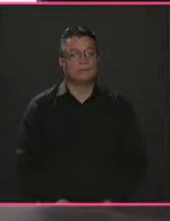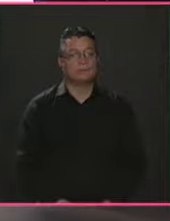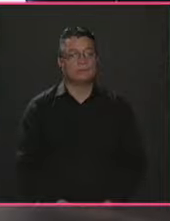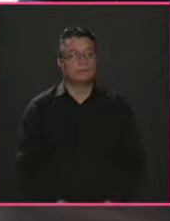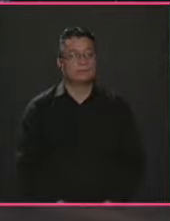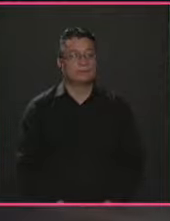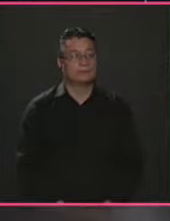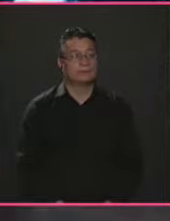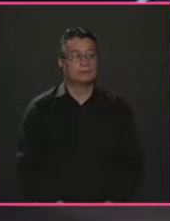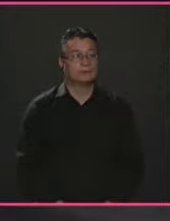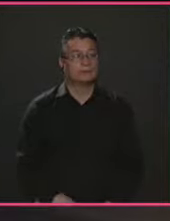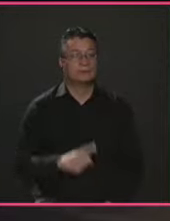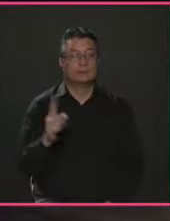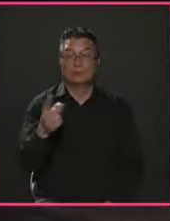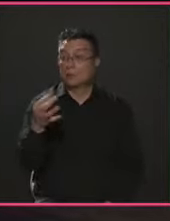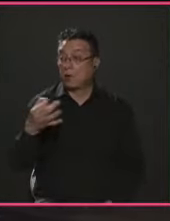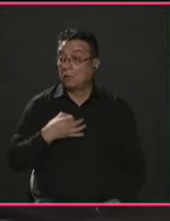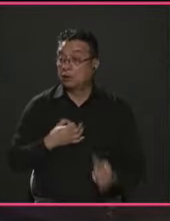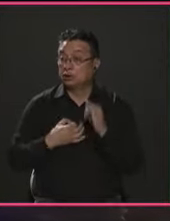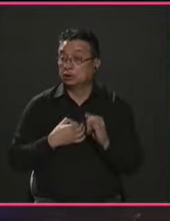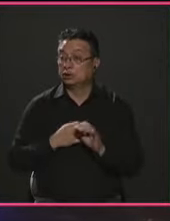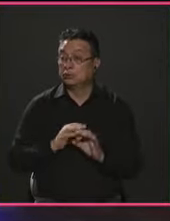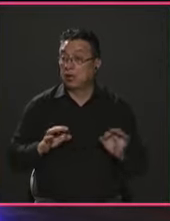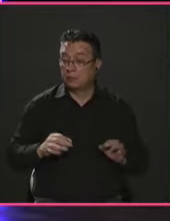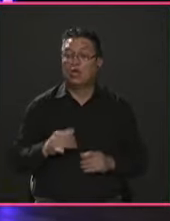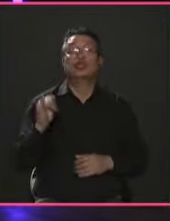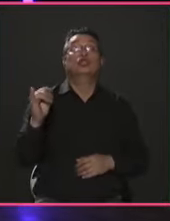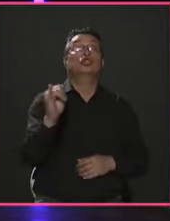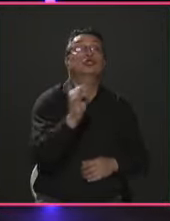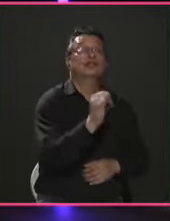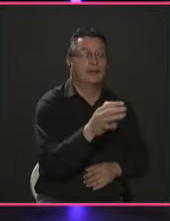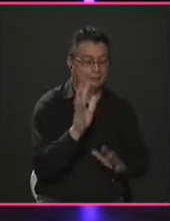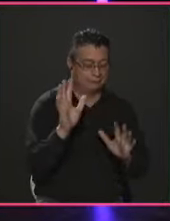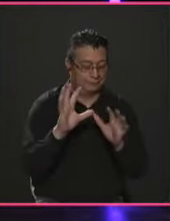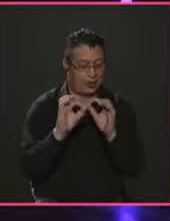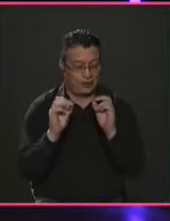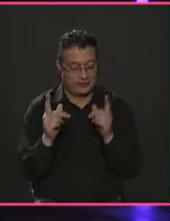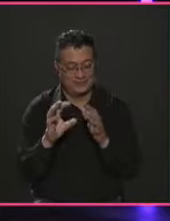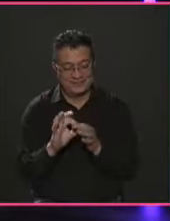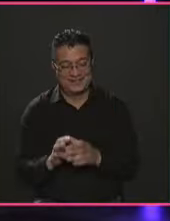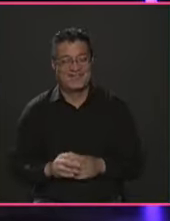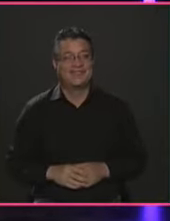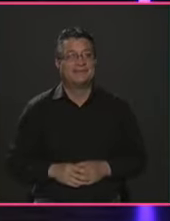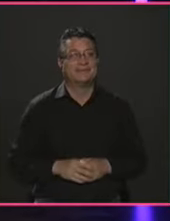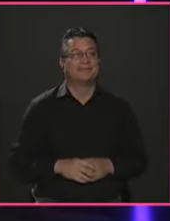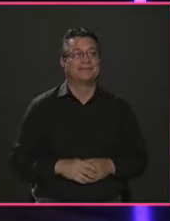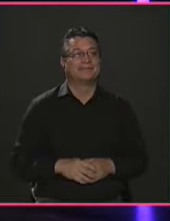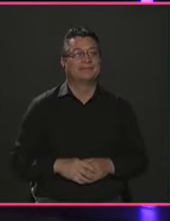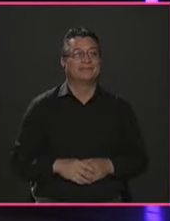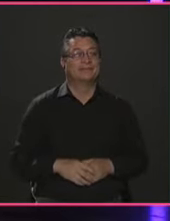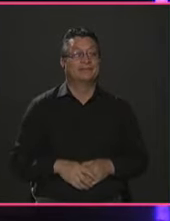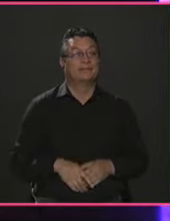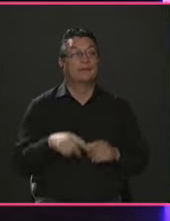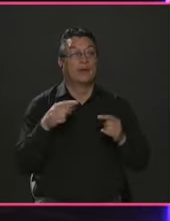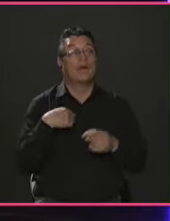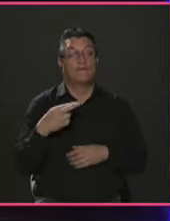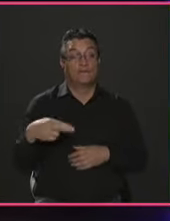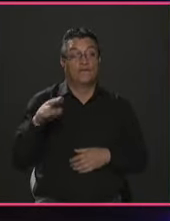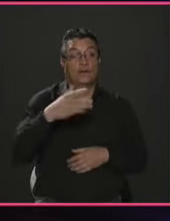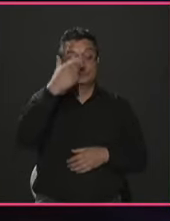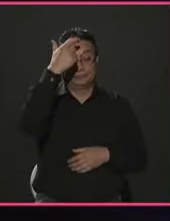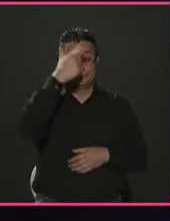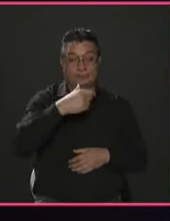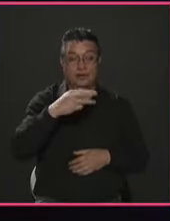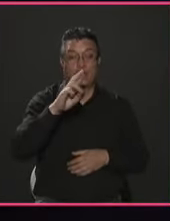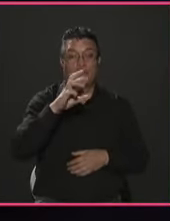escuchan nadie me dijo que sí Ah Okay bueno Eh me vuelvo a presentar Rodrigo